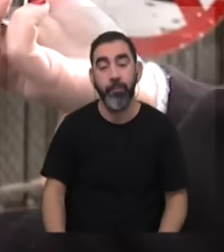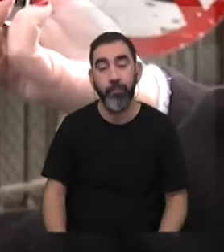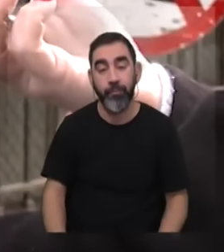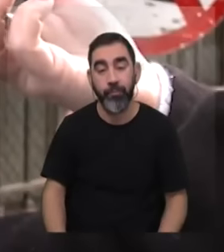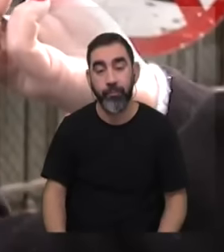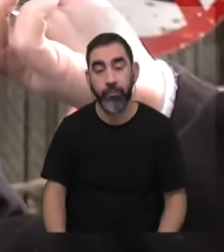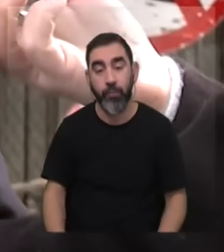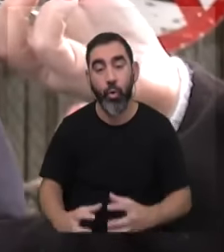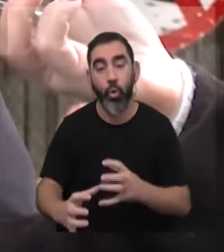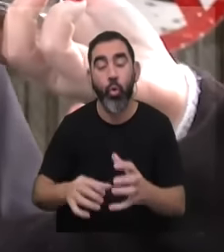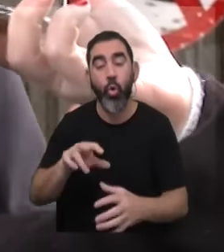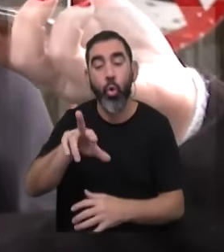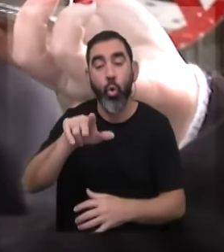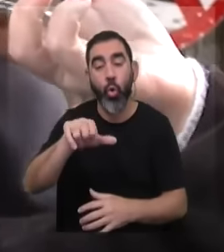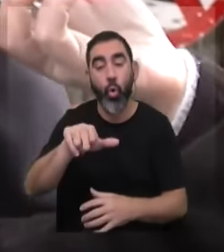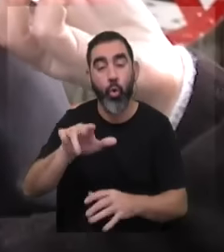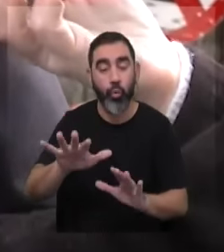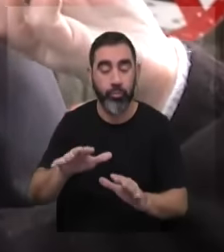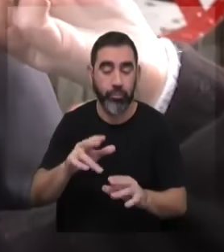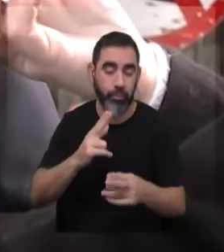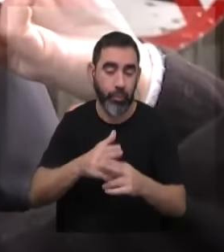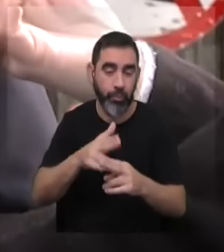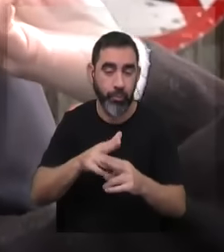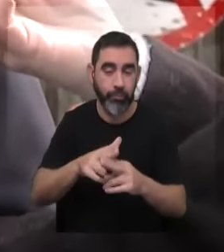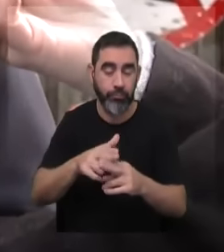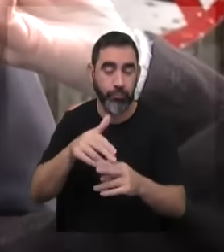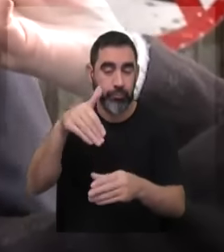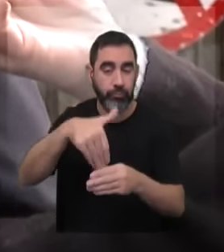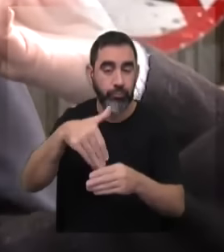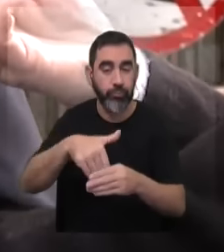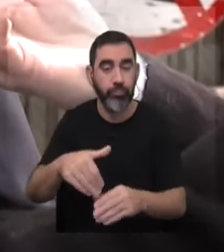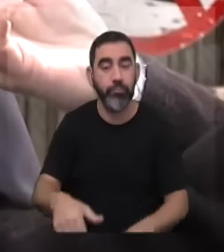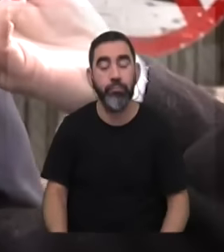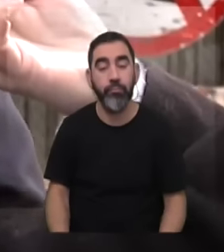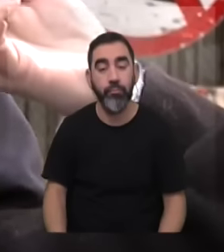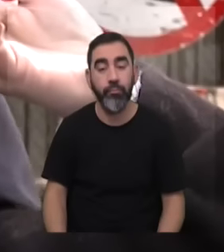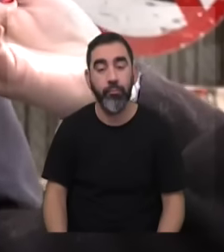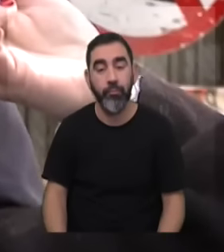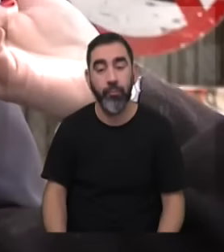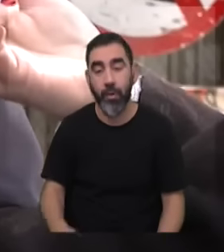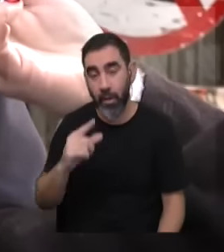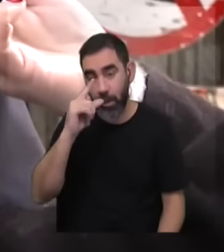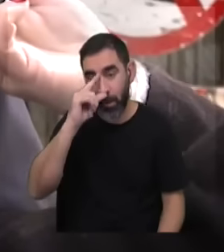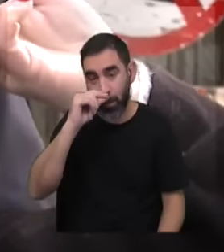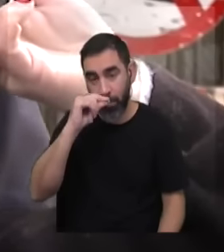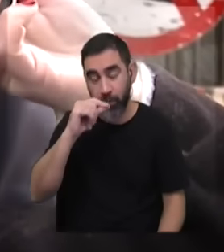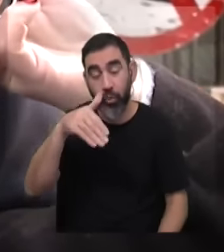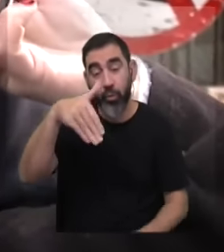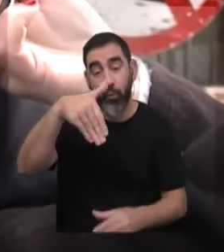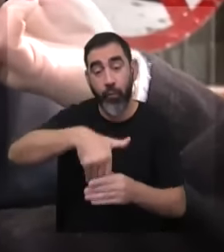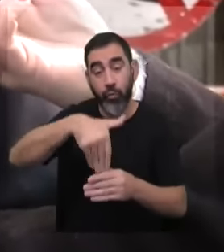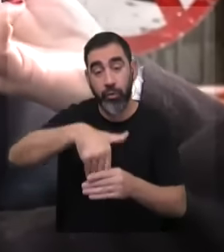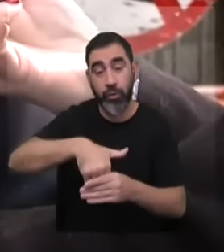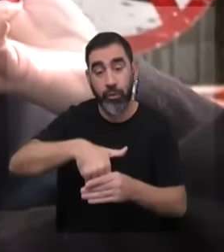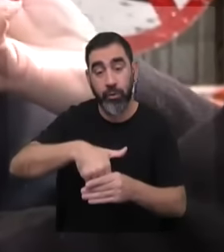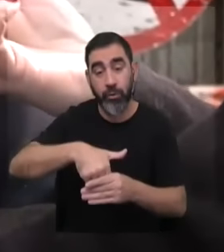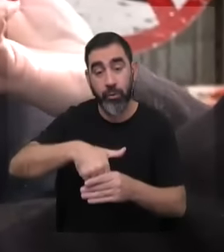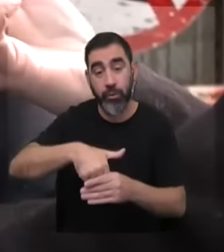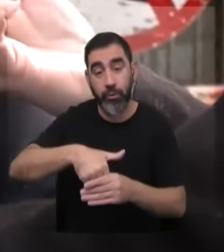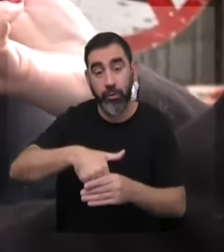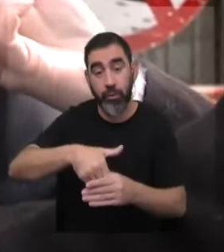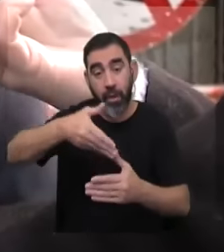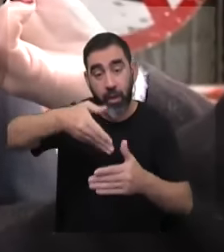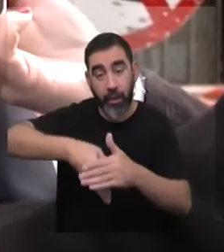oro como se dice en la jerga de los de las imprentas pero es el color amarillo para votar